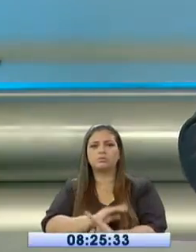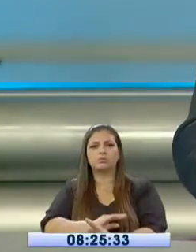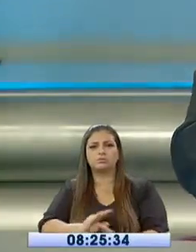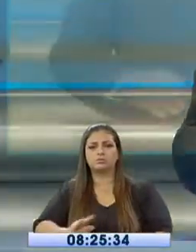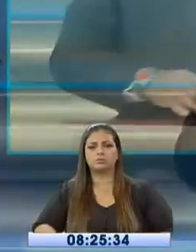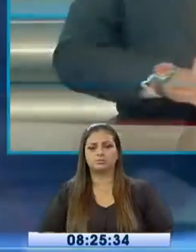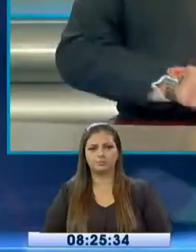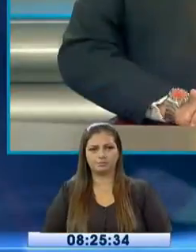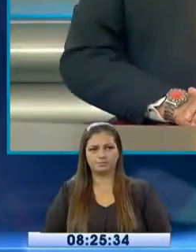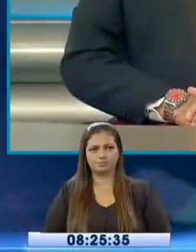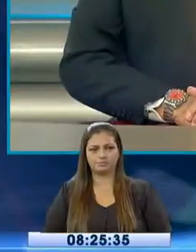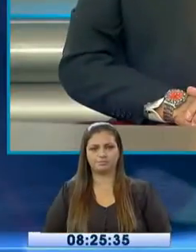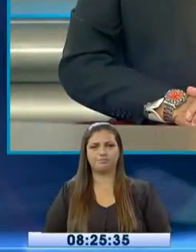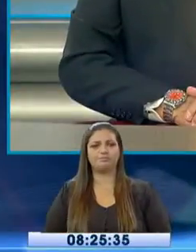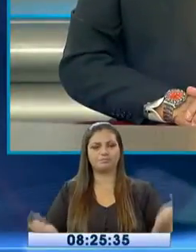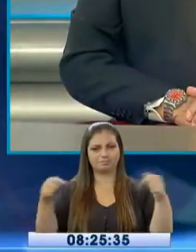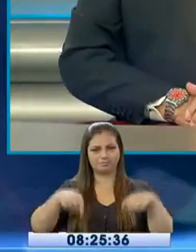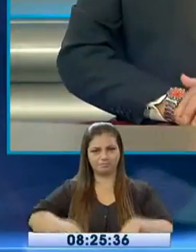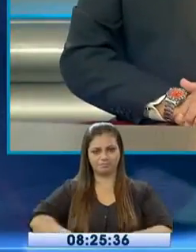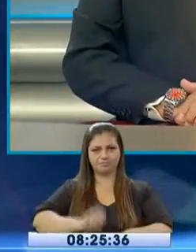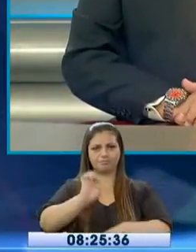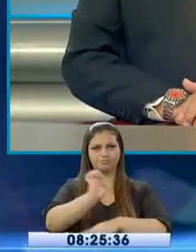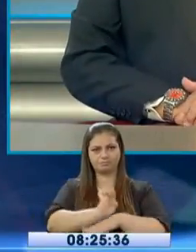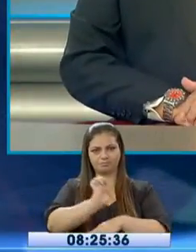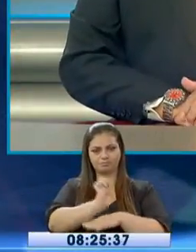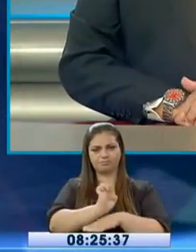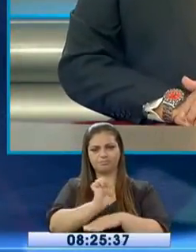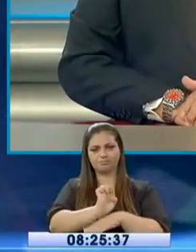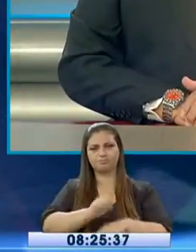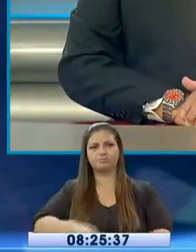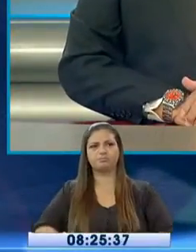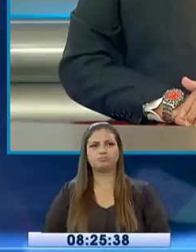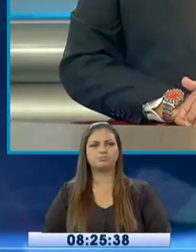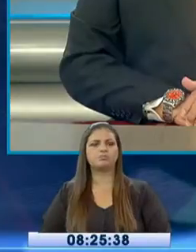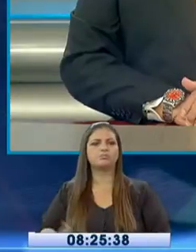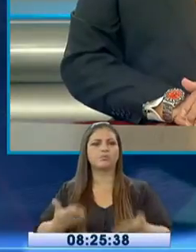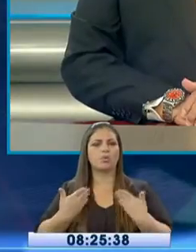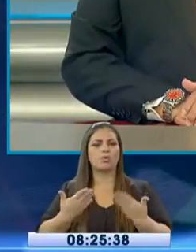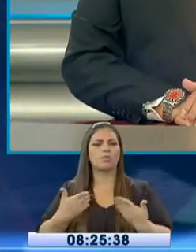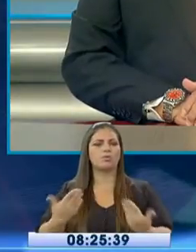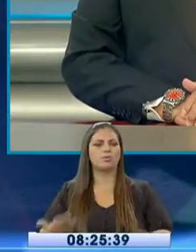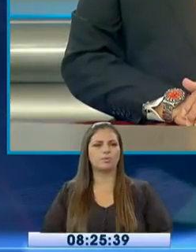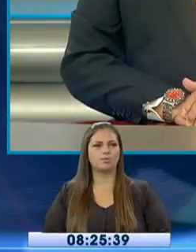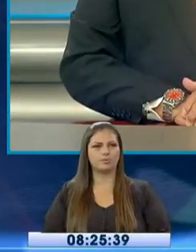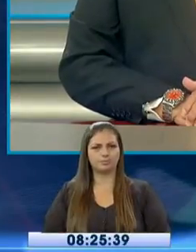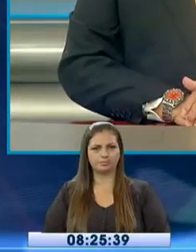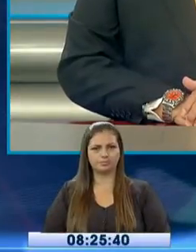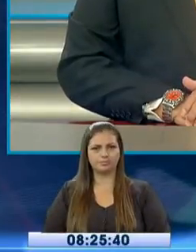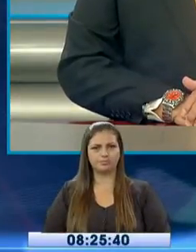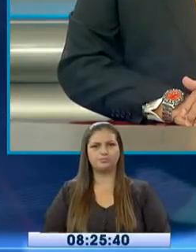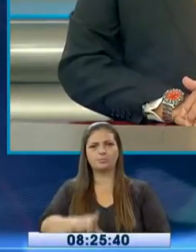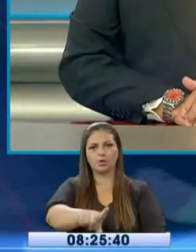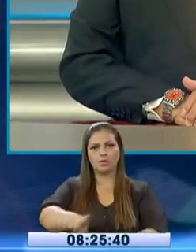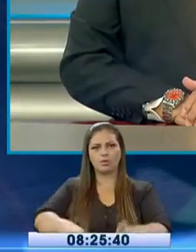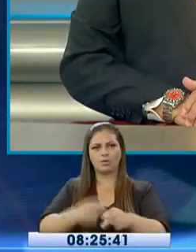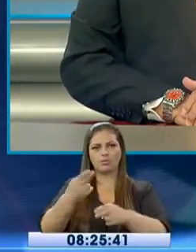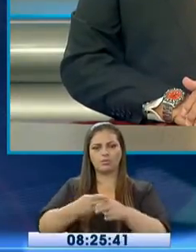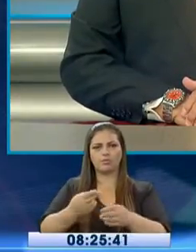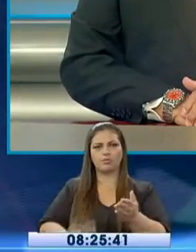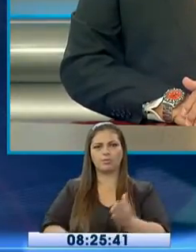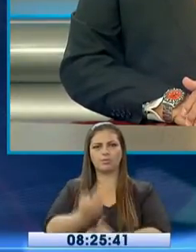Volvemos a nuestro medio, volvemos a la realidad nacional, a nuestra realidad en la ciudad. Duxiola Salazar, en el sitio que se encuentra y cuál es la